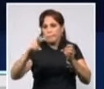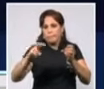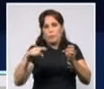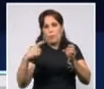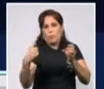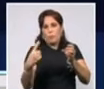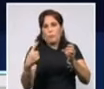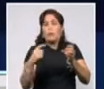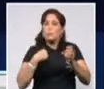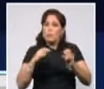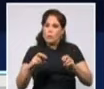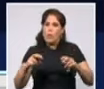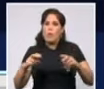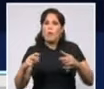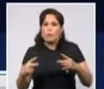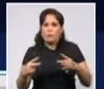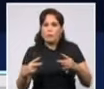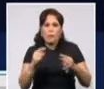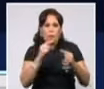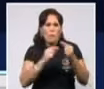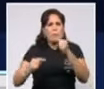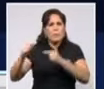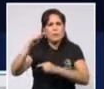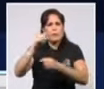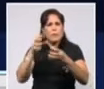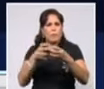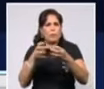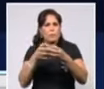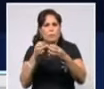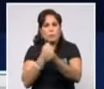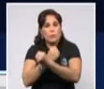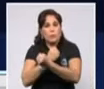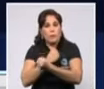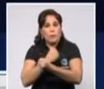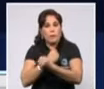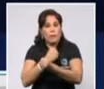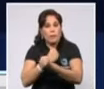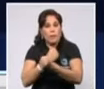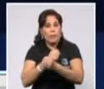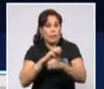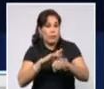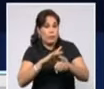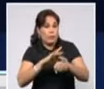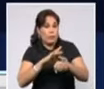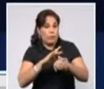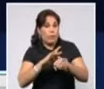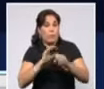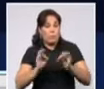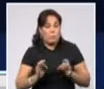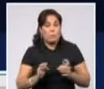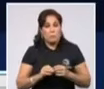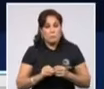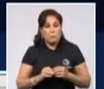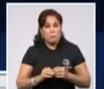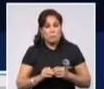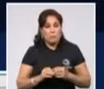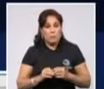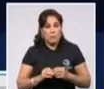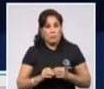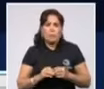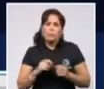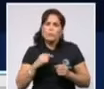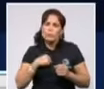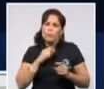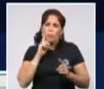Siempre reitero, el principal grupo de riesgo para el diagnóstico de la enfermedad. Y lo hago con